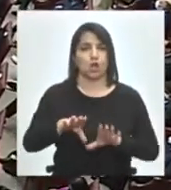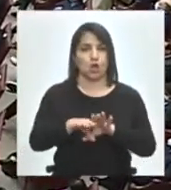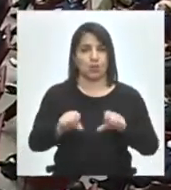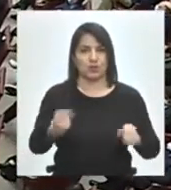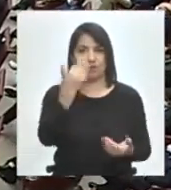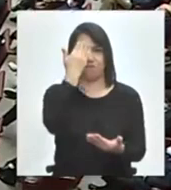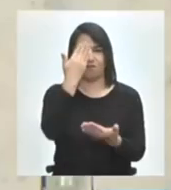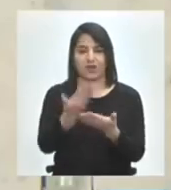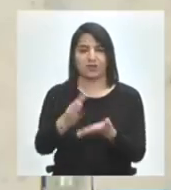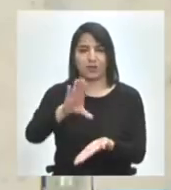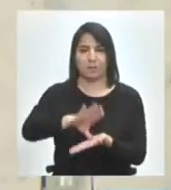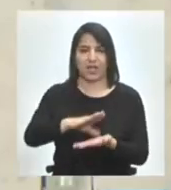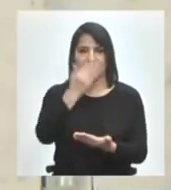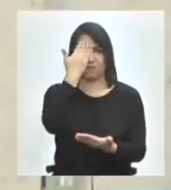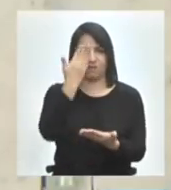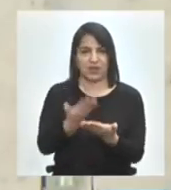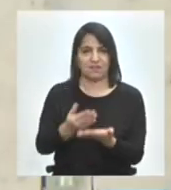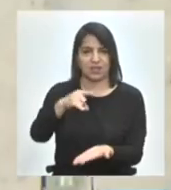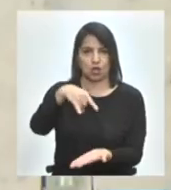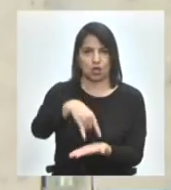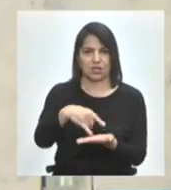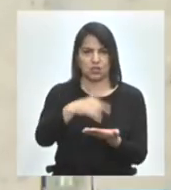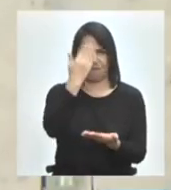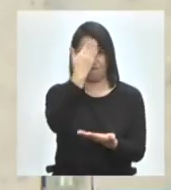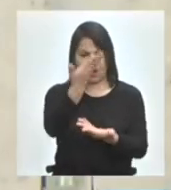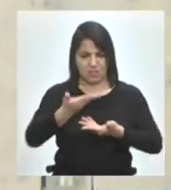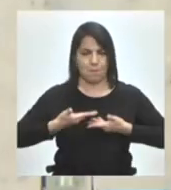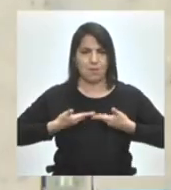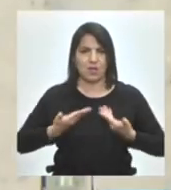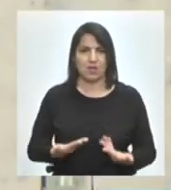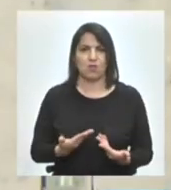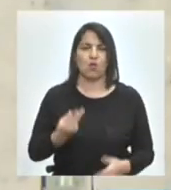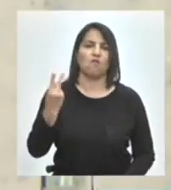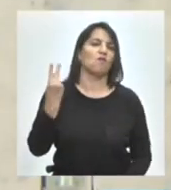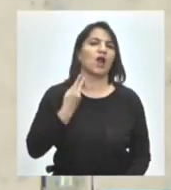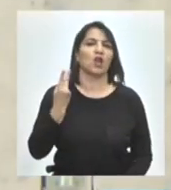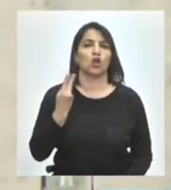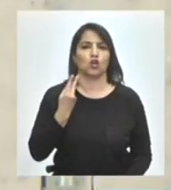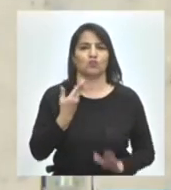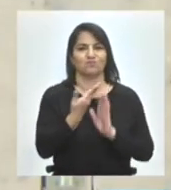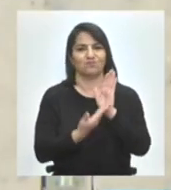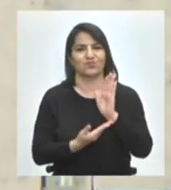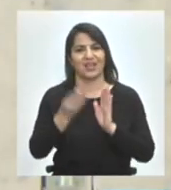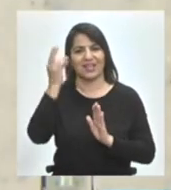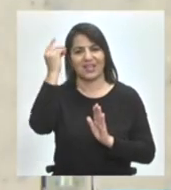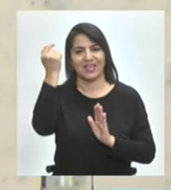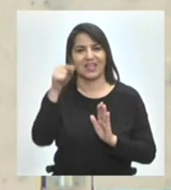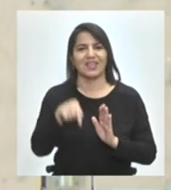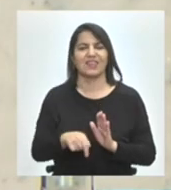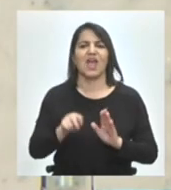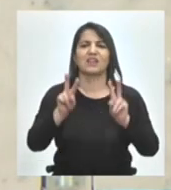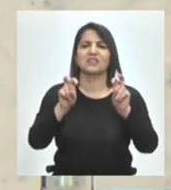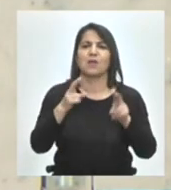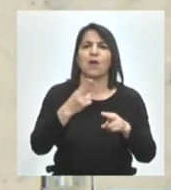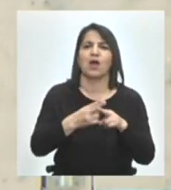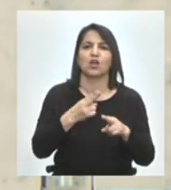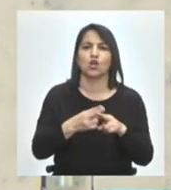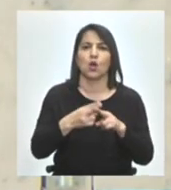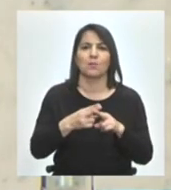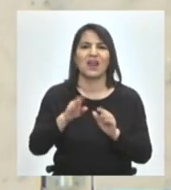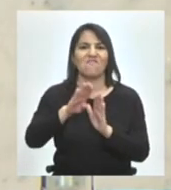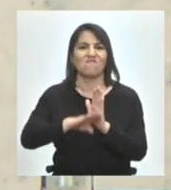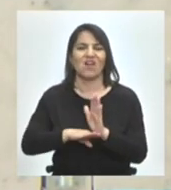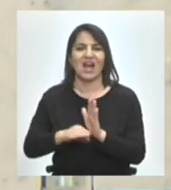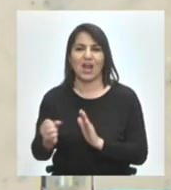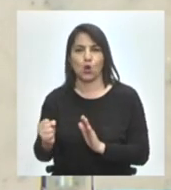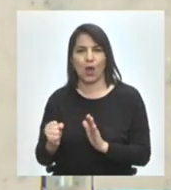ante este Congreso y ante sí mismos. Valoro profundamente esta iniciativa llamada Bajar un Cambio de los diputados